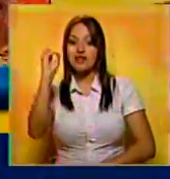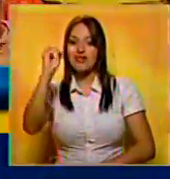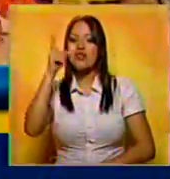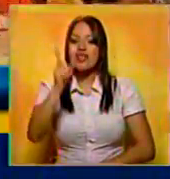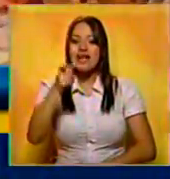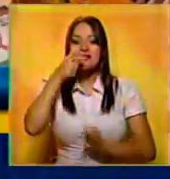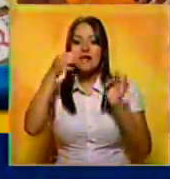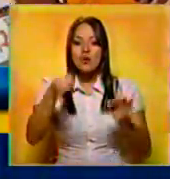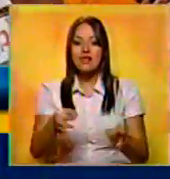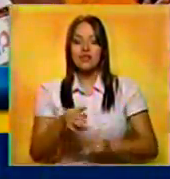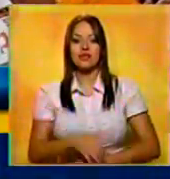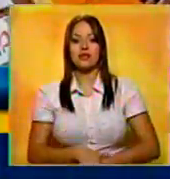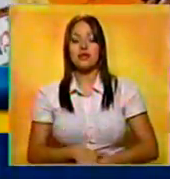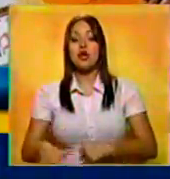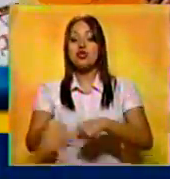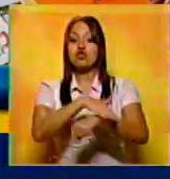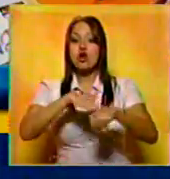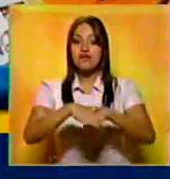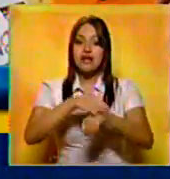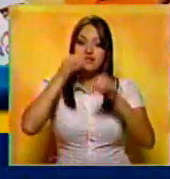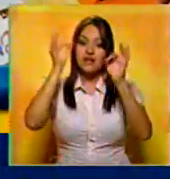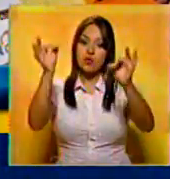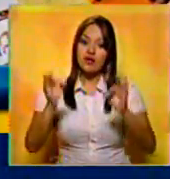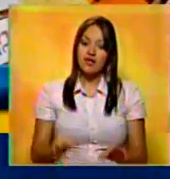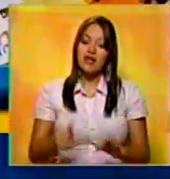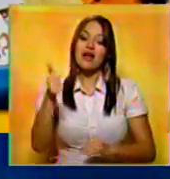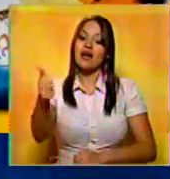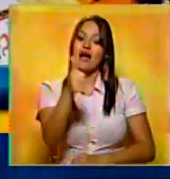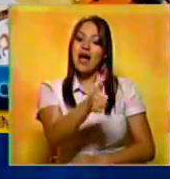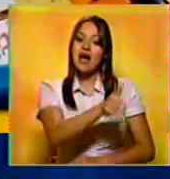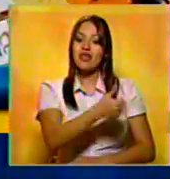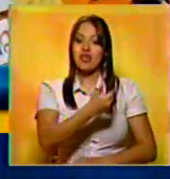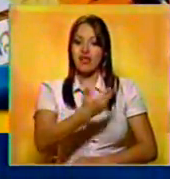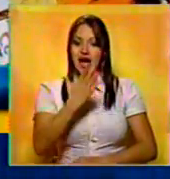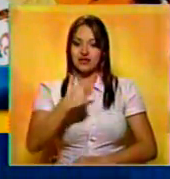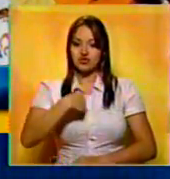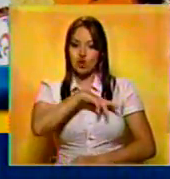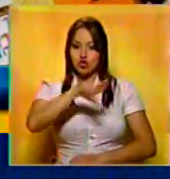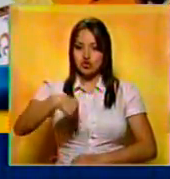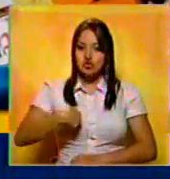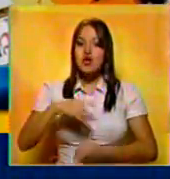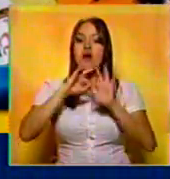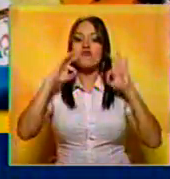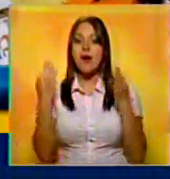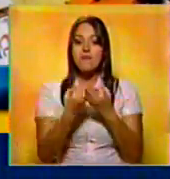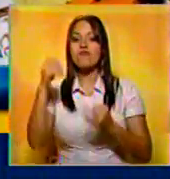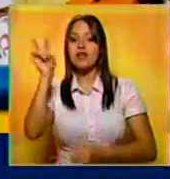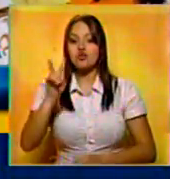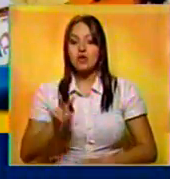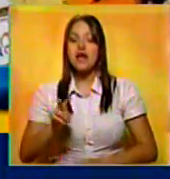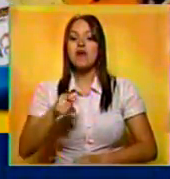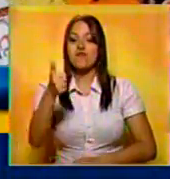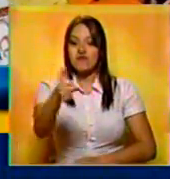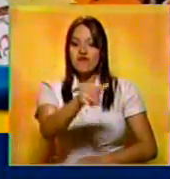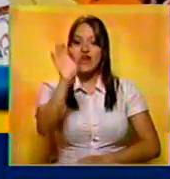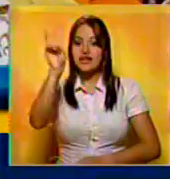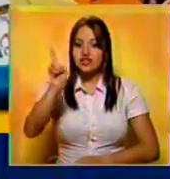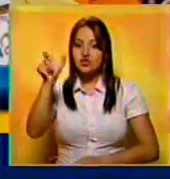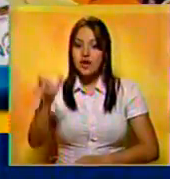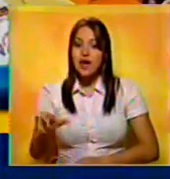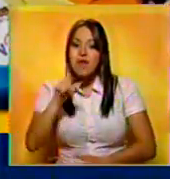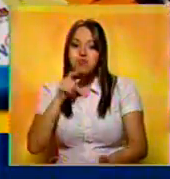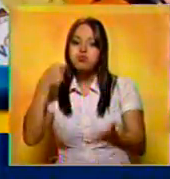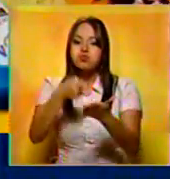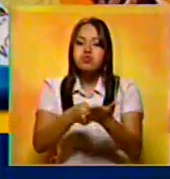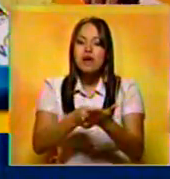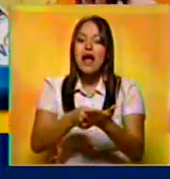corresponde a seguridad. El gobierno en la seguridad de cada uno de nosotros, en la seguridad de cada familia venezolana, de cada venezolano, su